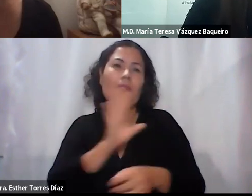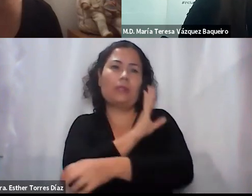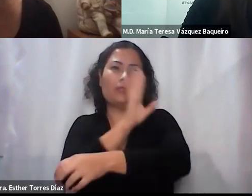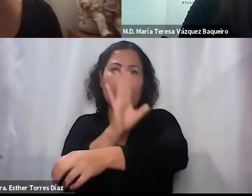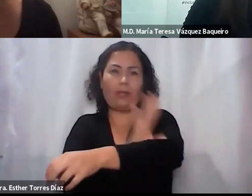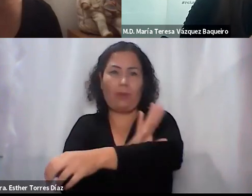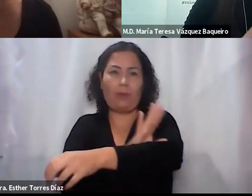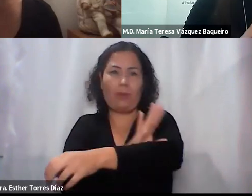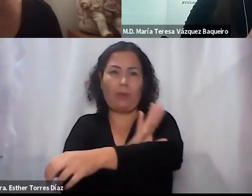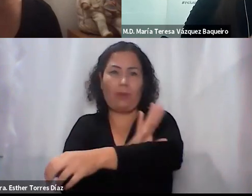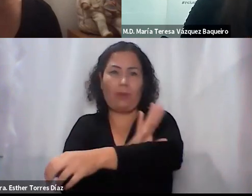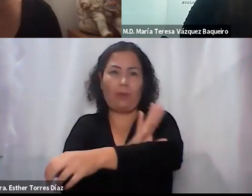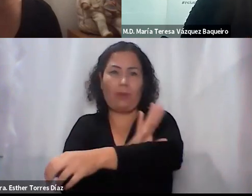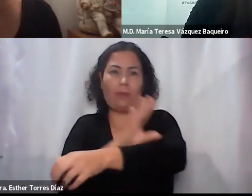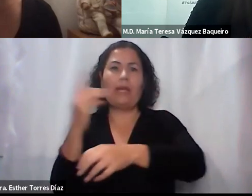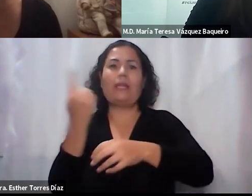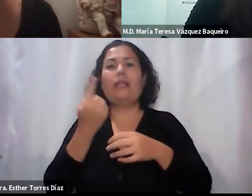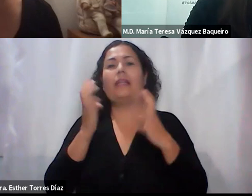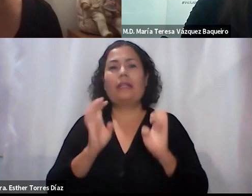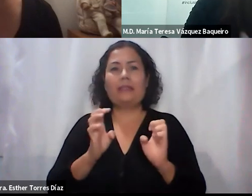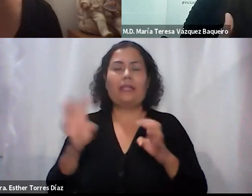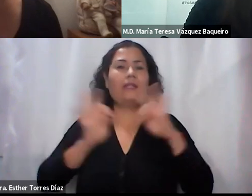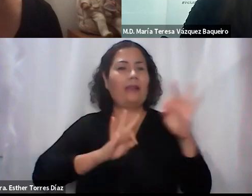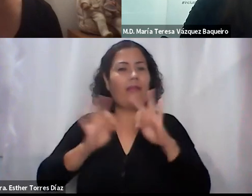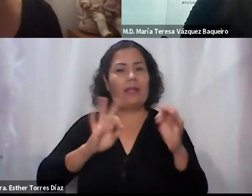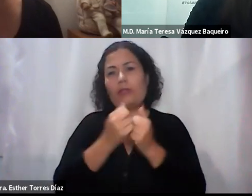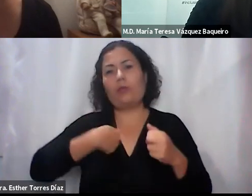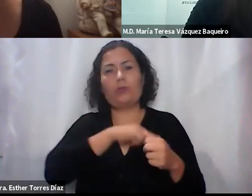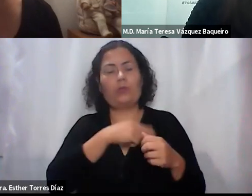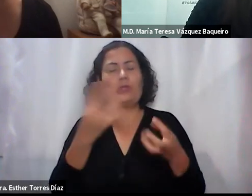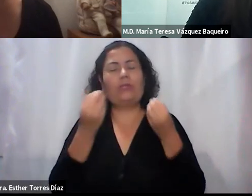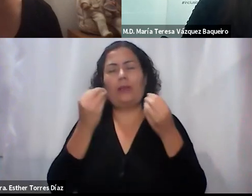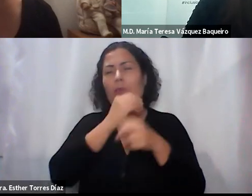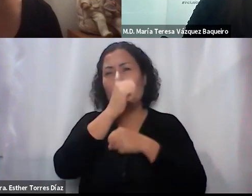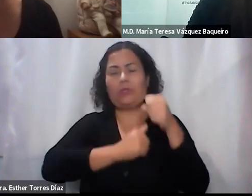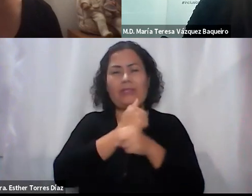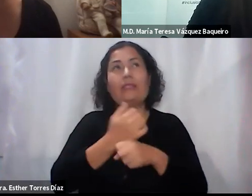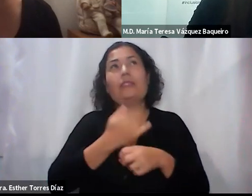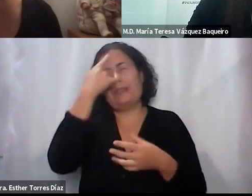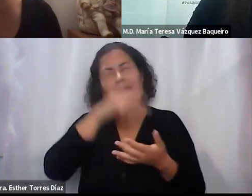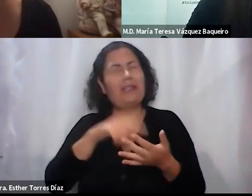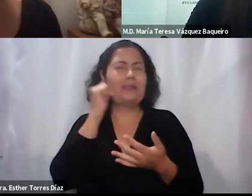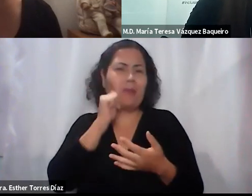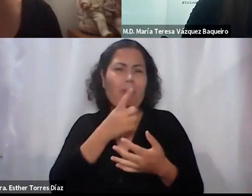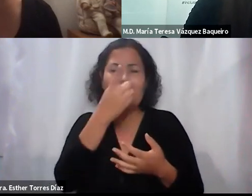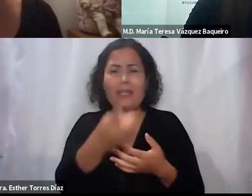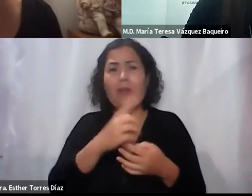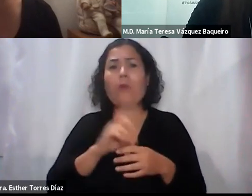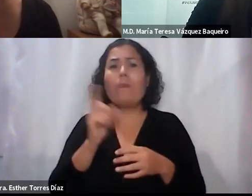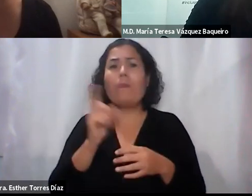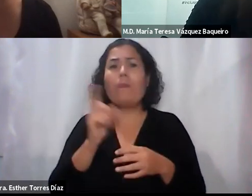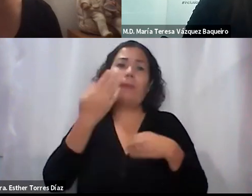esta labor que durante muchos años, yo creo y siempre lo he mencionado, cuando hablamos de estos modelos